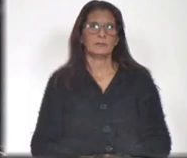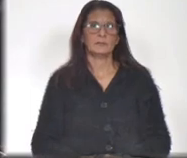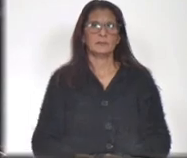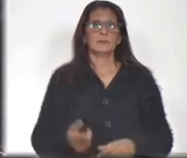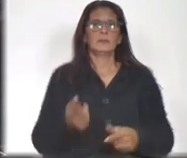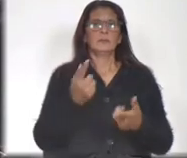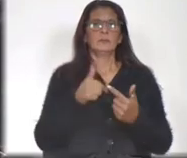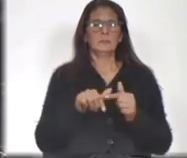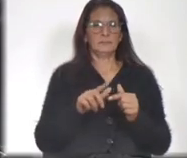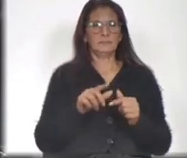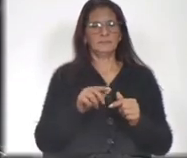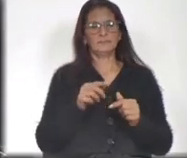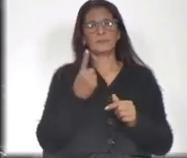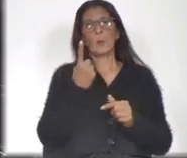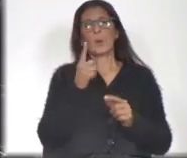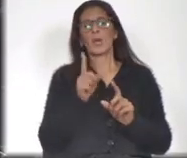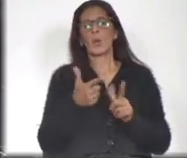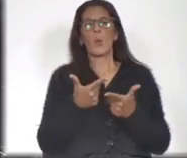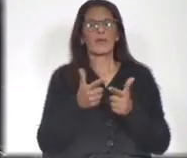Algo que no quedó claro,